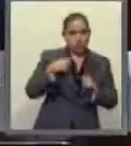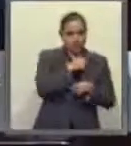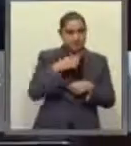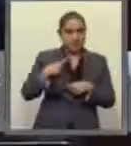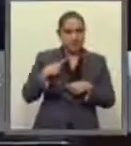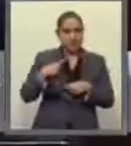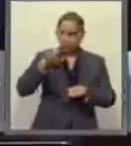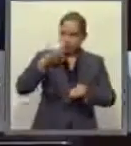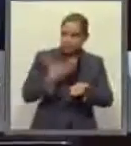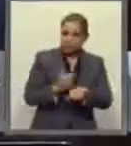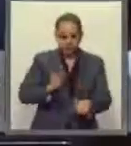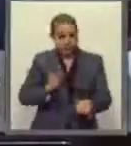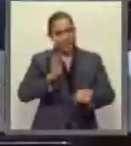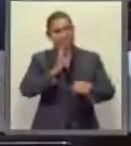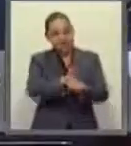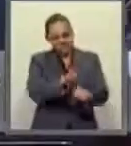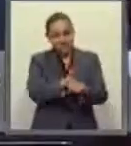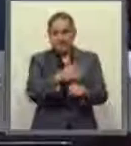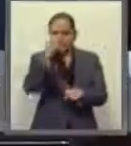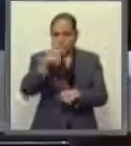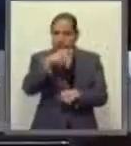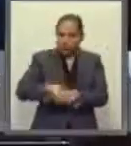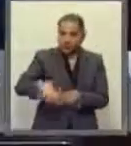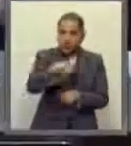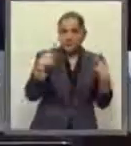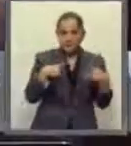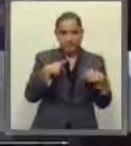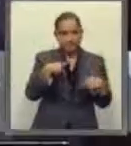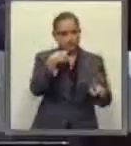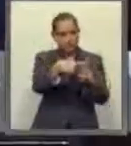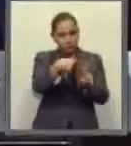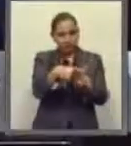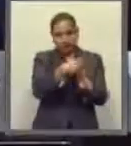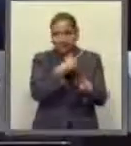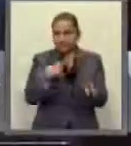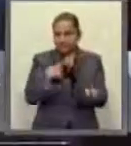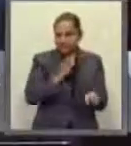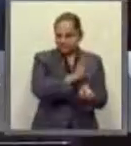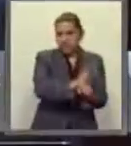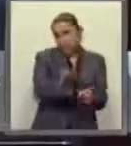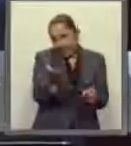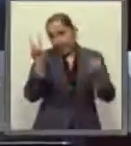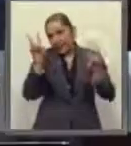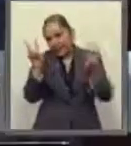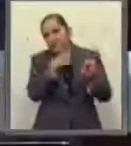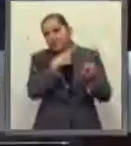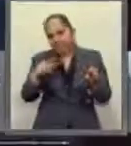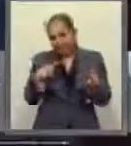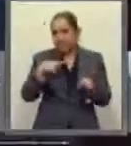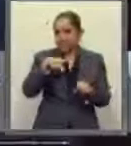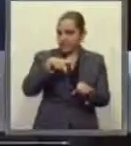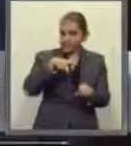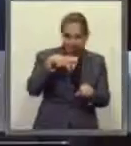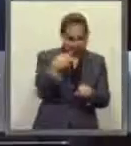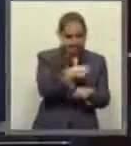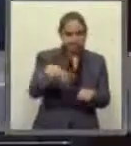los intereses del pueblo ese Debería ser su función real Y en este caso